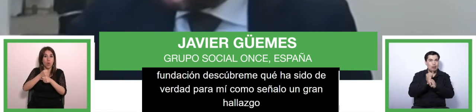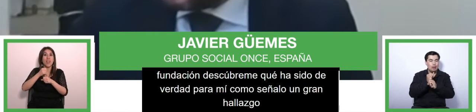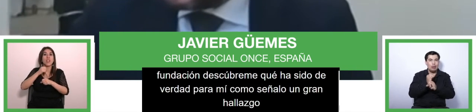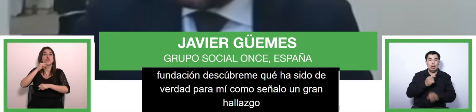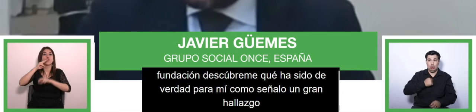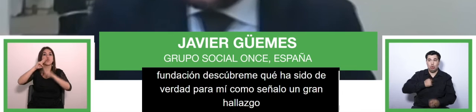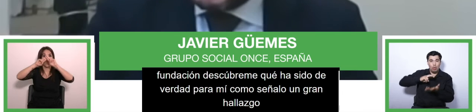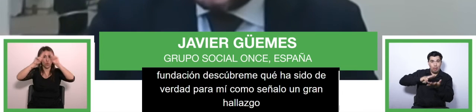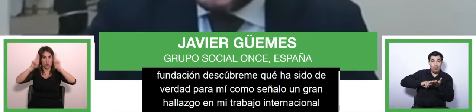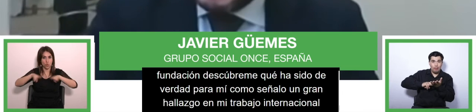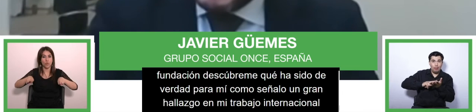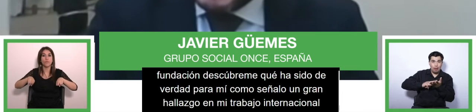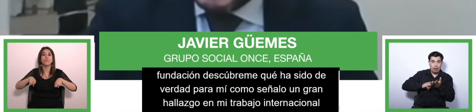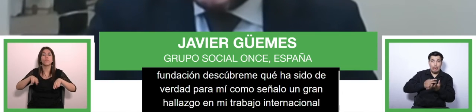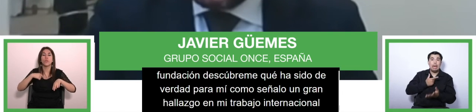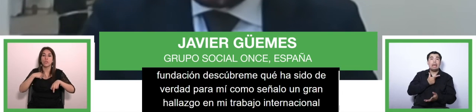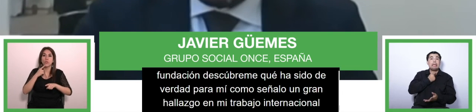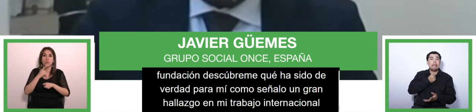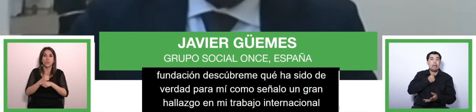verdad quiero valorar